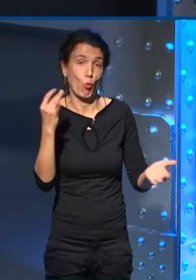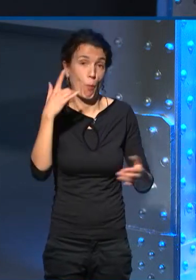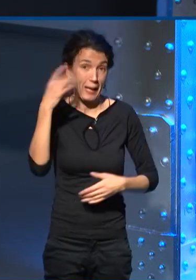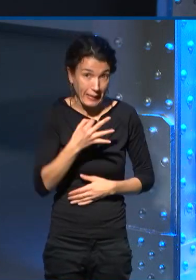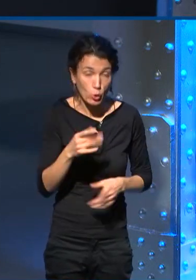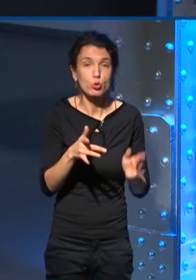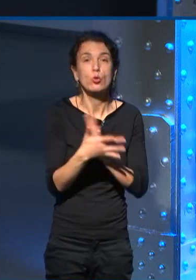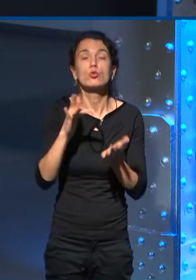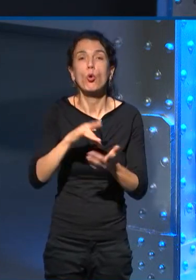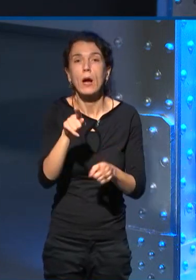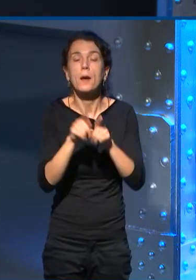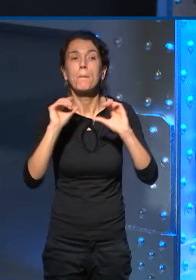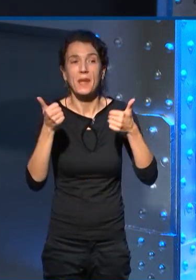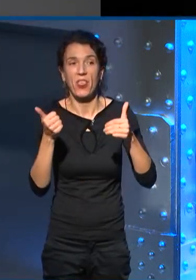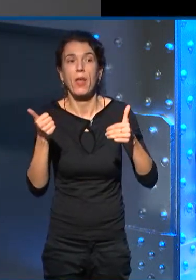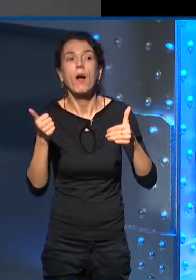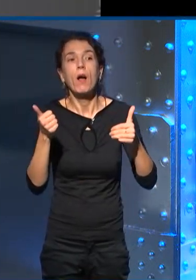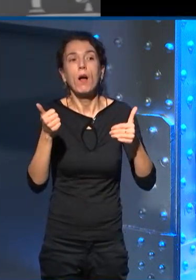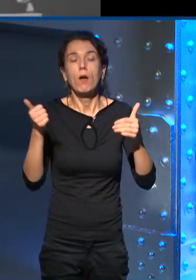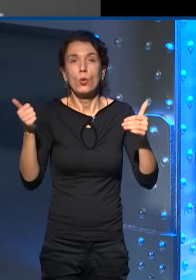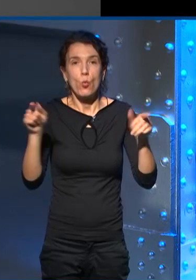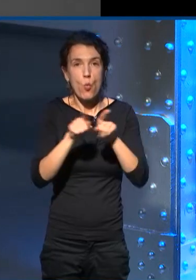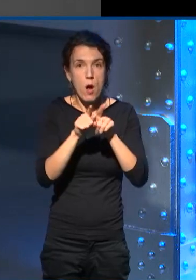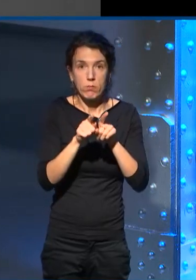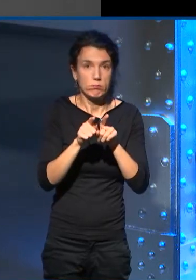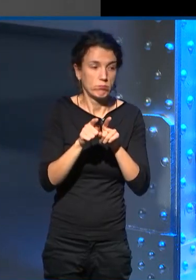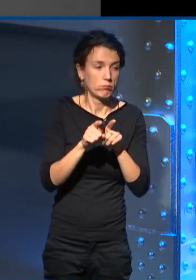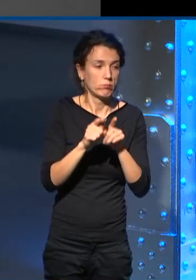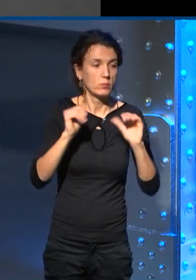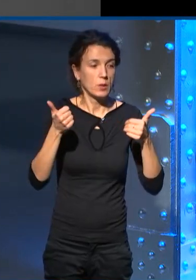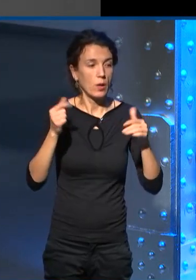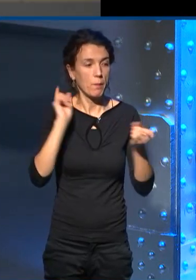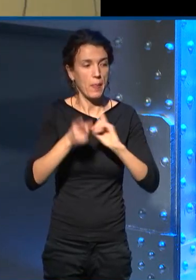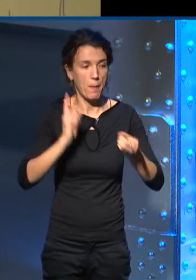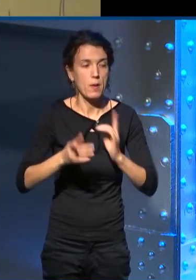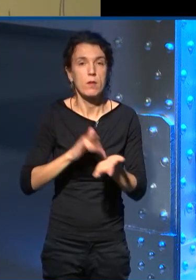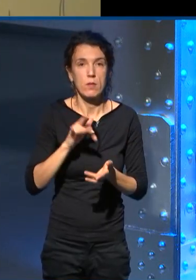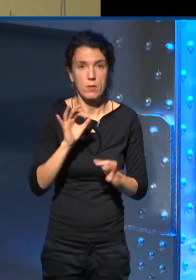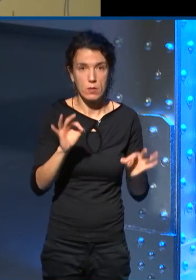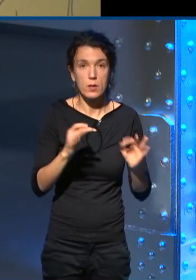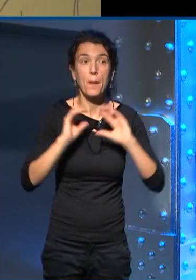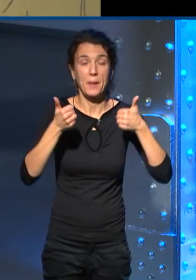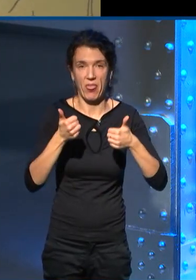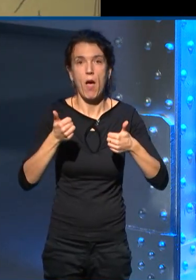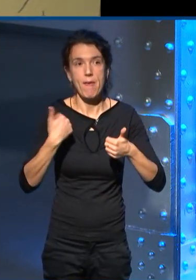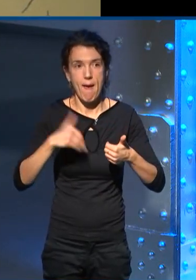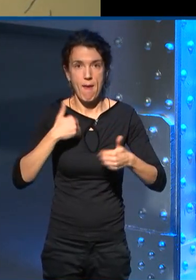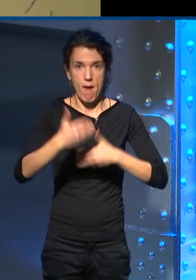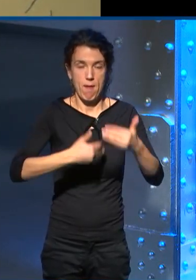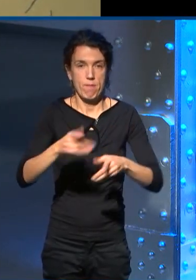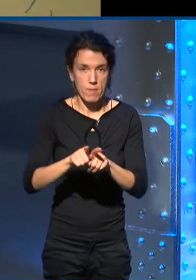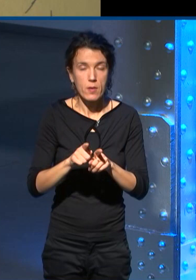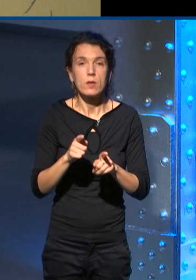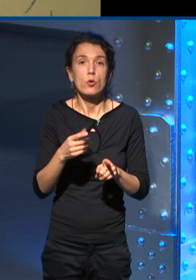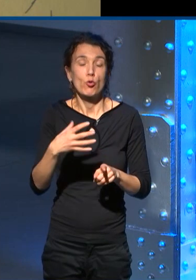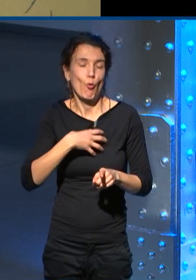Aquí le están diciendo inicia el láser y deja de conducir. Y esto, por supuesto, es un cómic, pues termina diciendo empieza a conducir, que es lo contrario de lo que querías, ¿no? Es